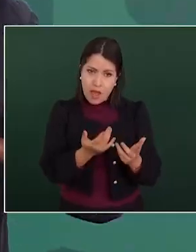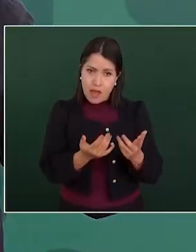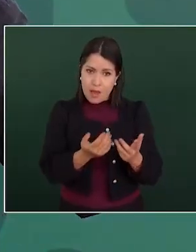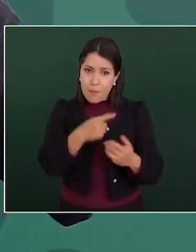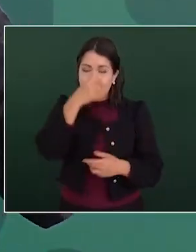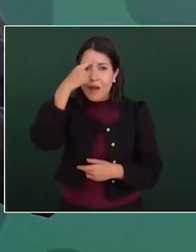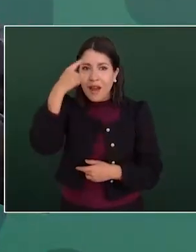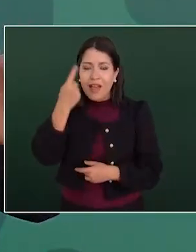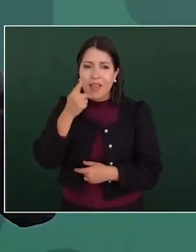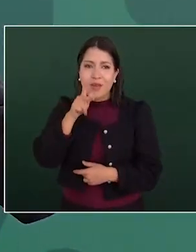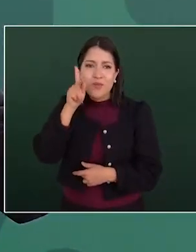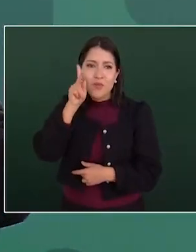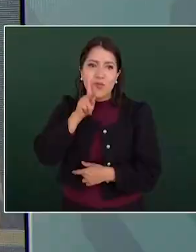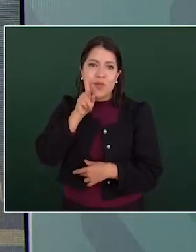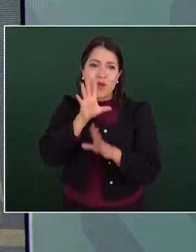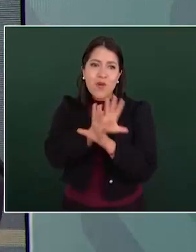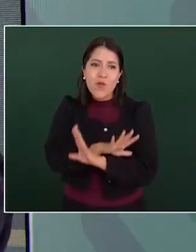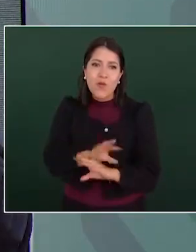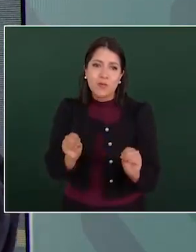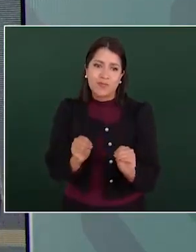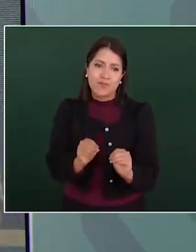para que